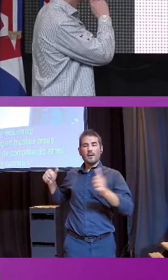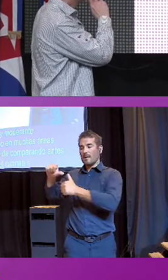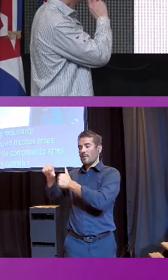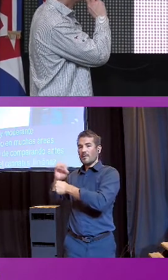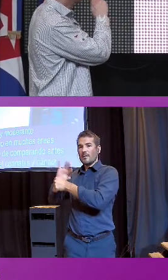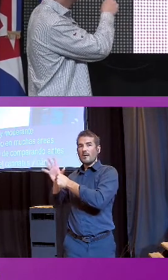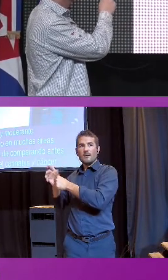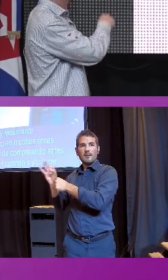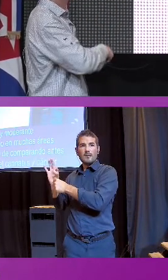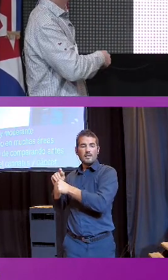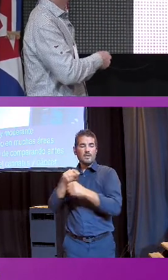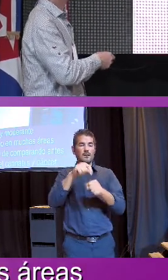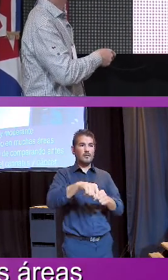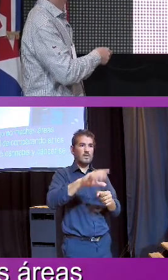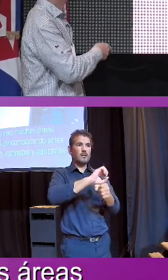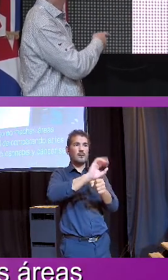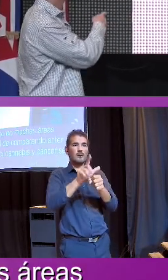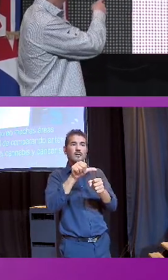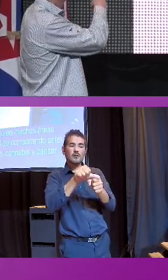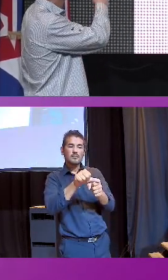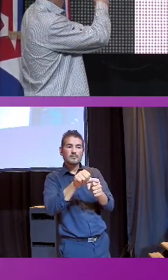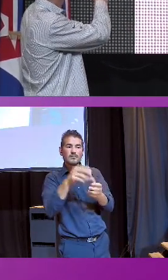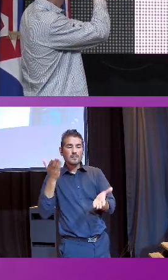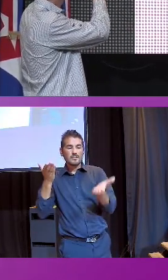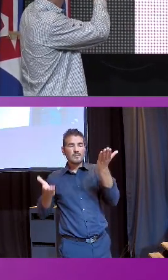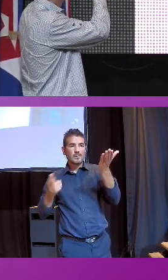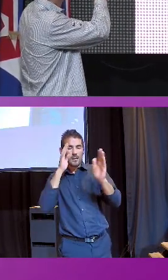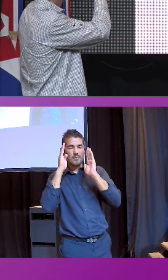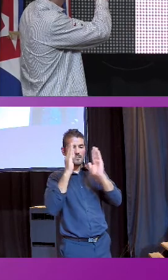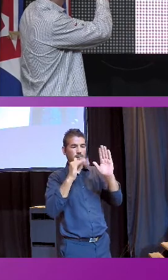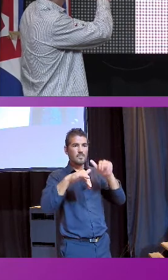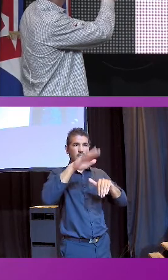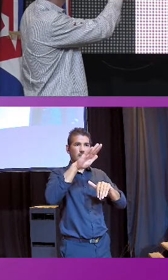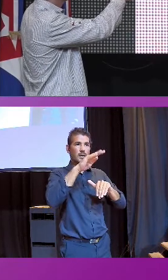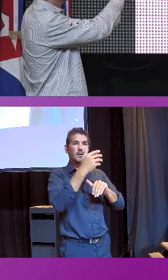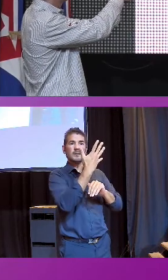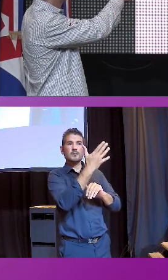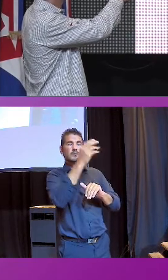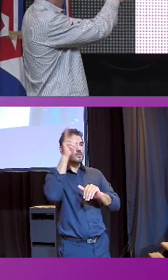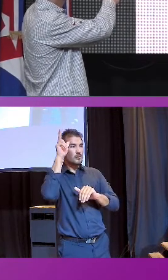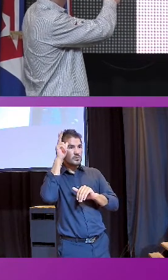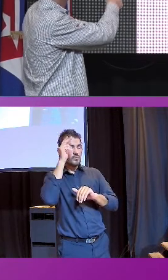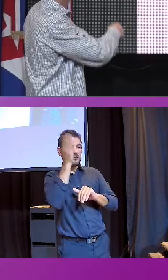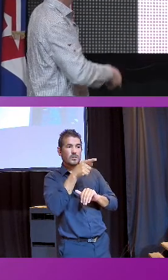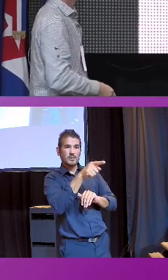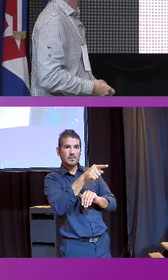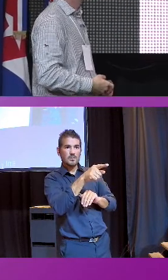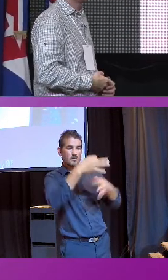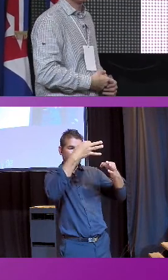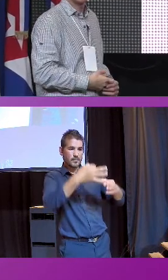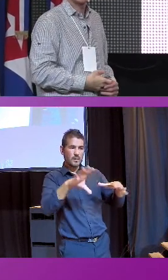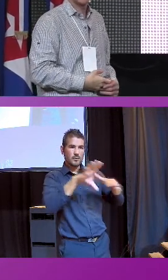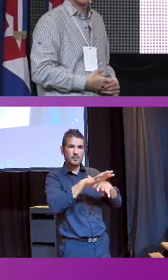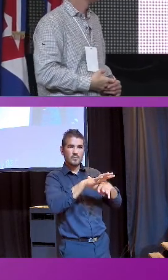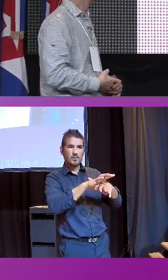Fíjense, si se puede concentrar o estar más atento, tenemos 58 completamente cierto y 32, ¿sí?